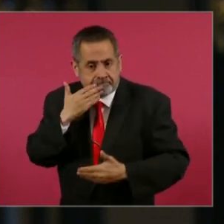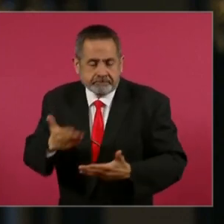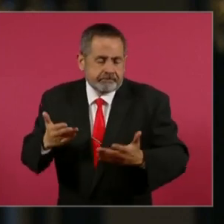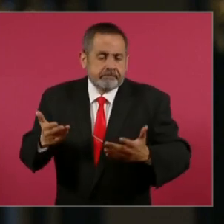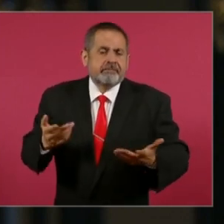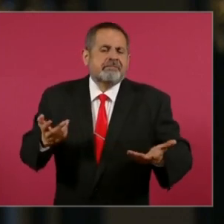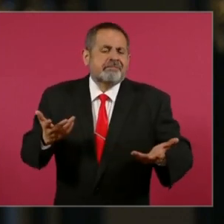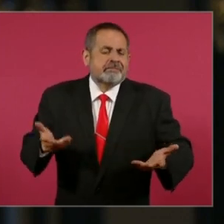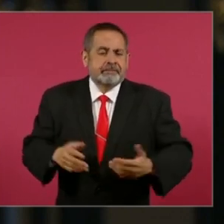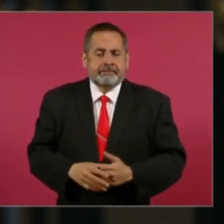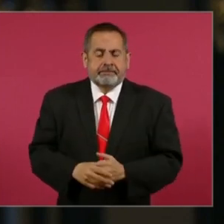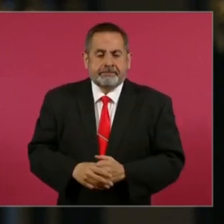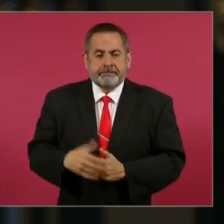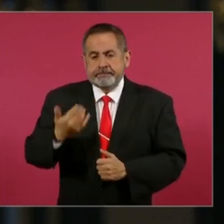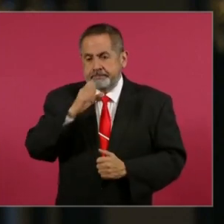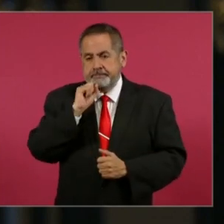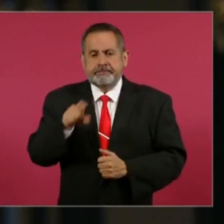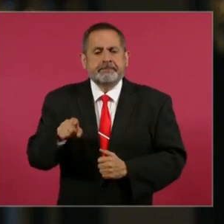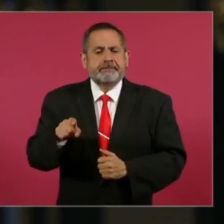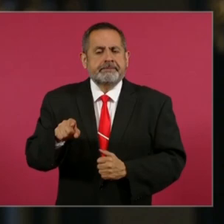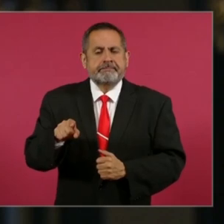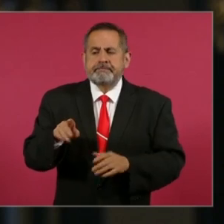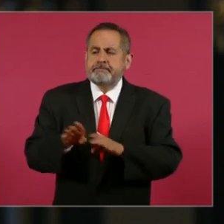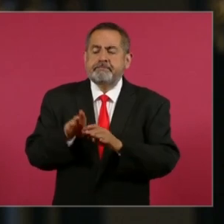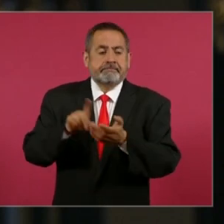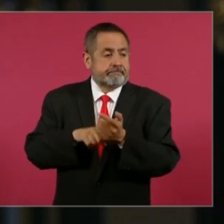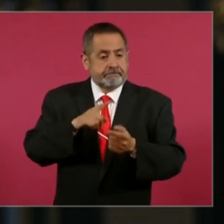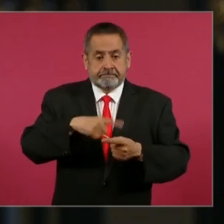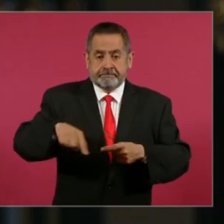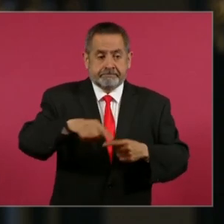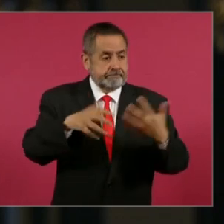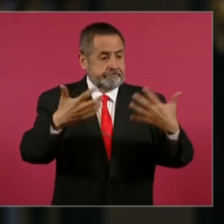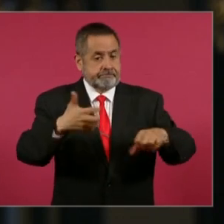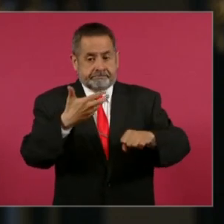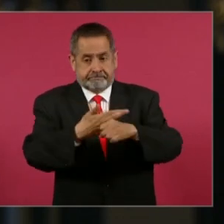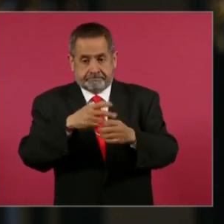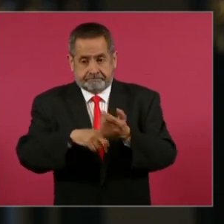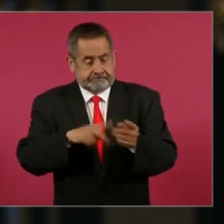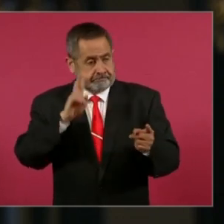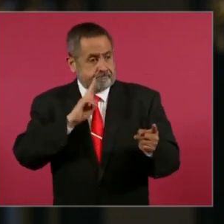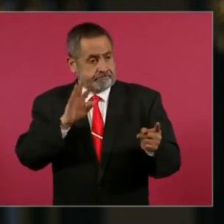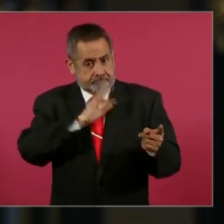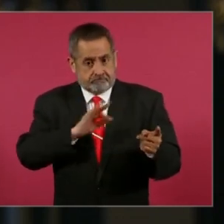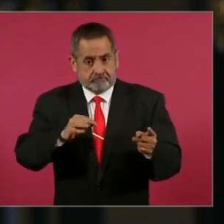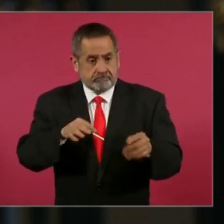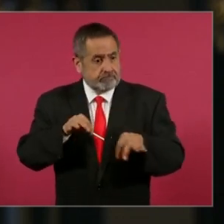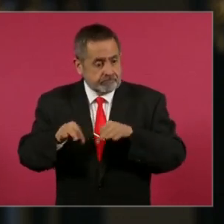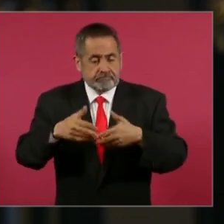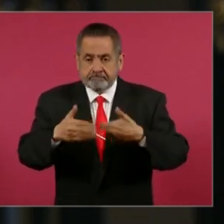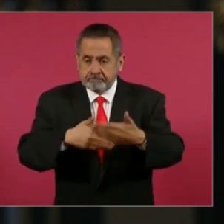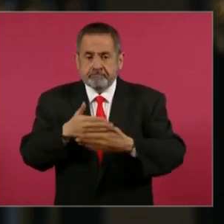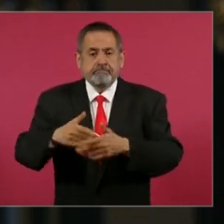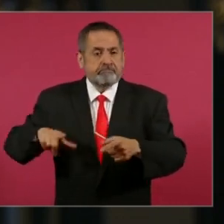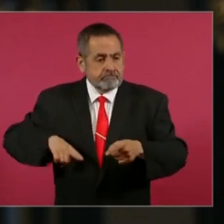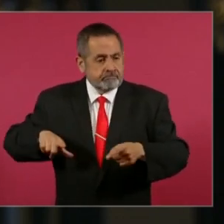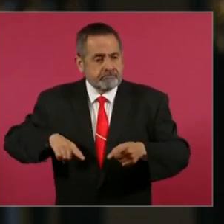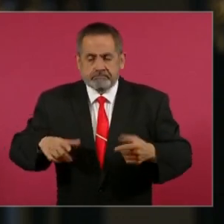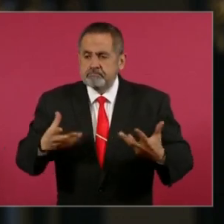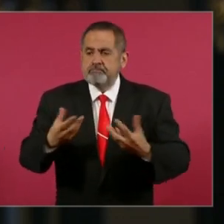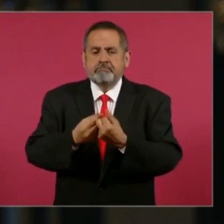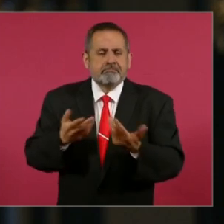bueno, incluso que estos empresarios pues puedan seguir trabajando en el gobierno y que esto no